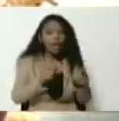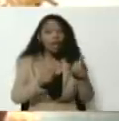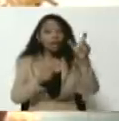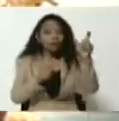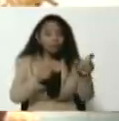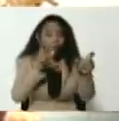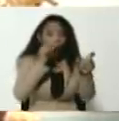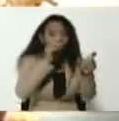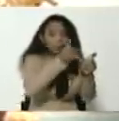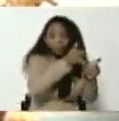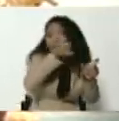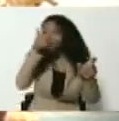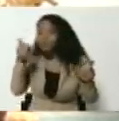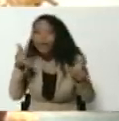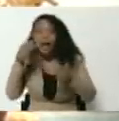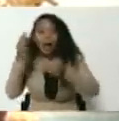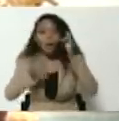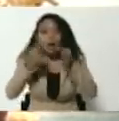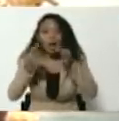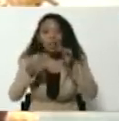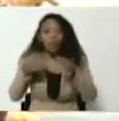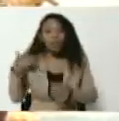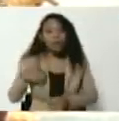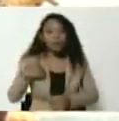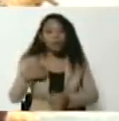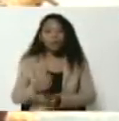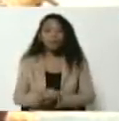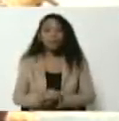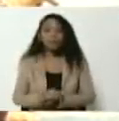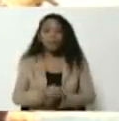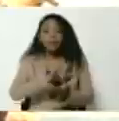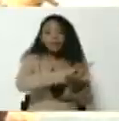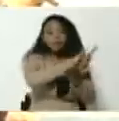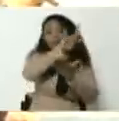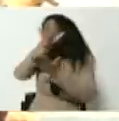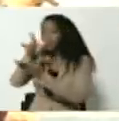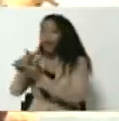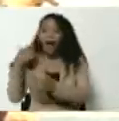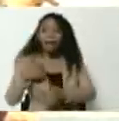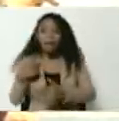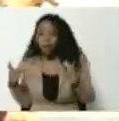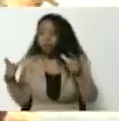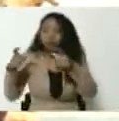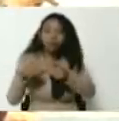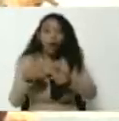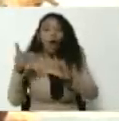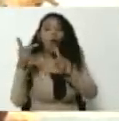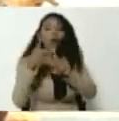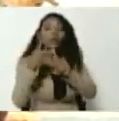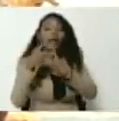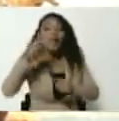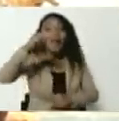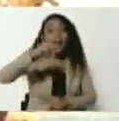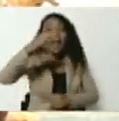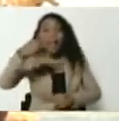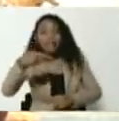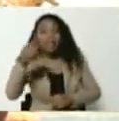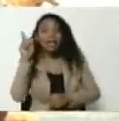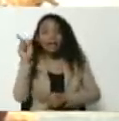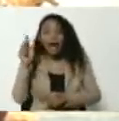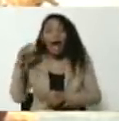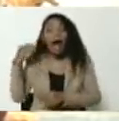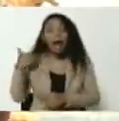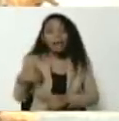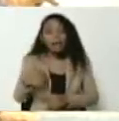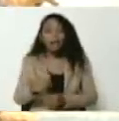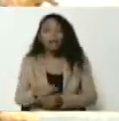habla por teléfono con el abogado Vidal, viaja a Argentina y se reúnen en el hotel NH de Argentina, un